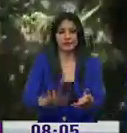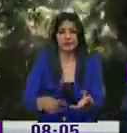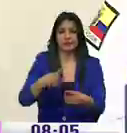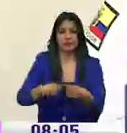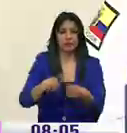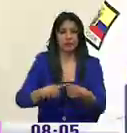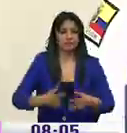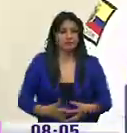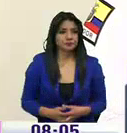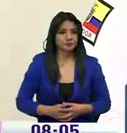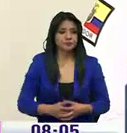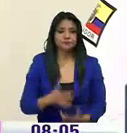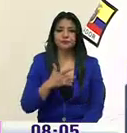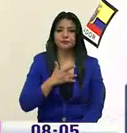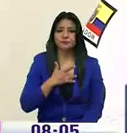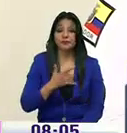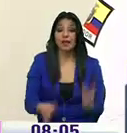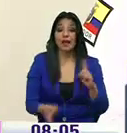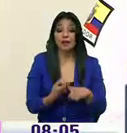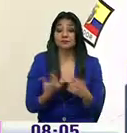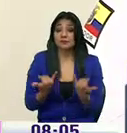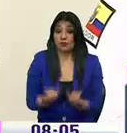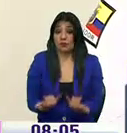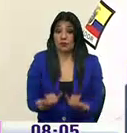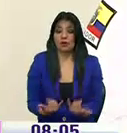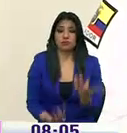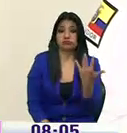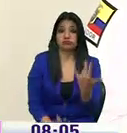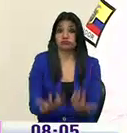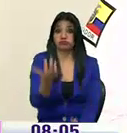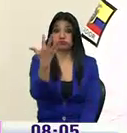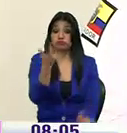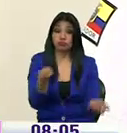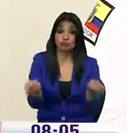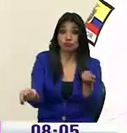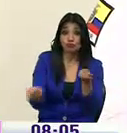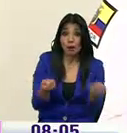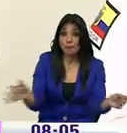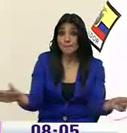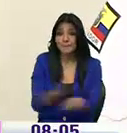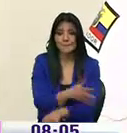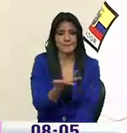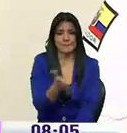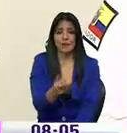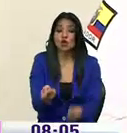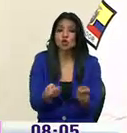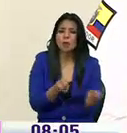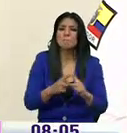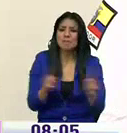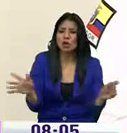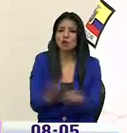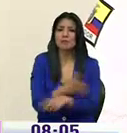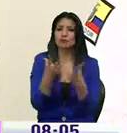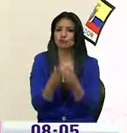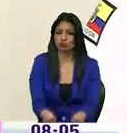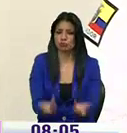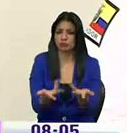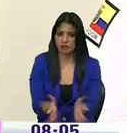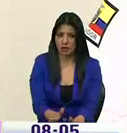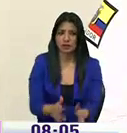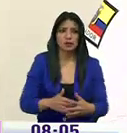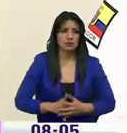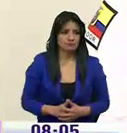Quito. Lamentablemente, hasta este momento, el incendio no ha sido controlado, está controlado, pero no ha sido extinguido,